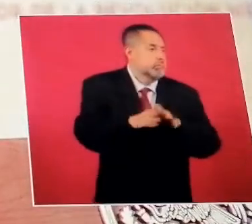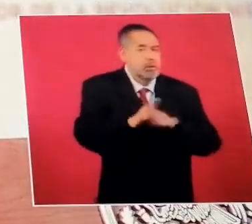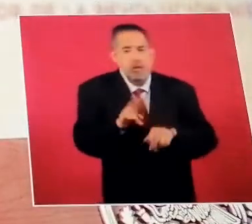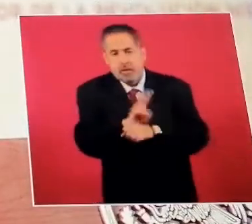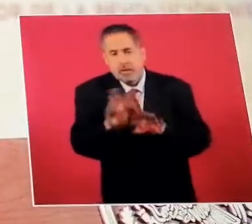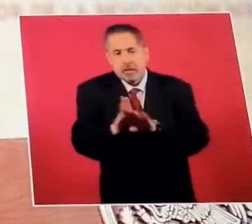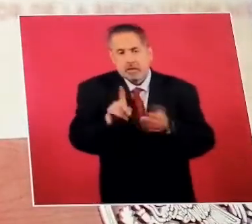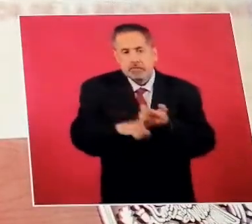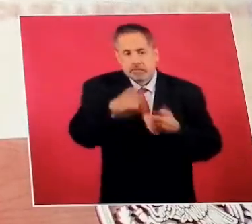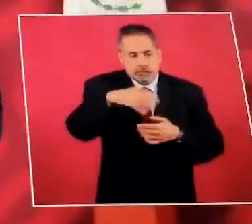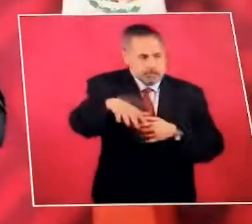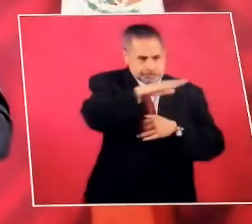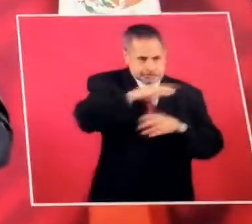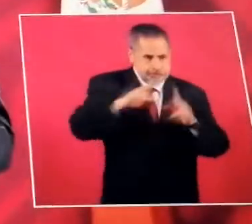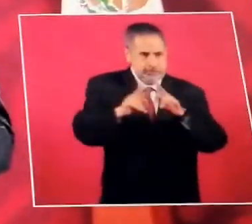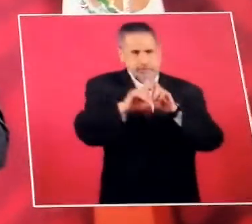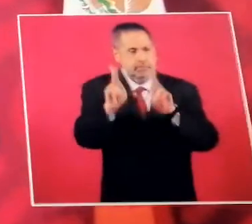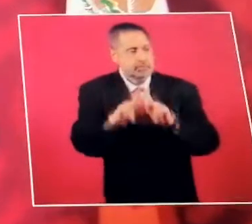en esta